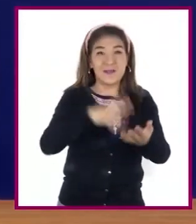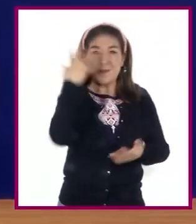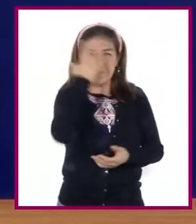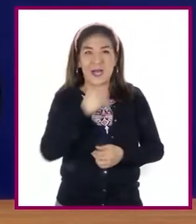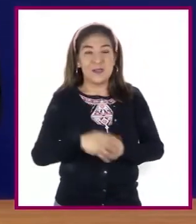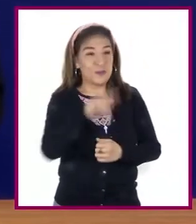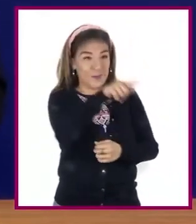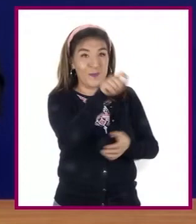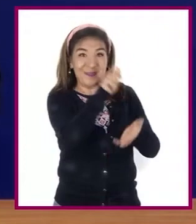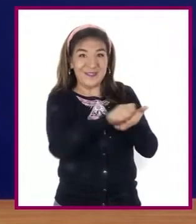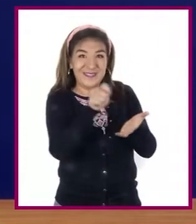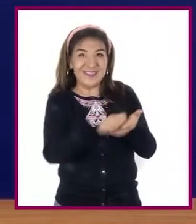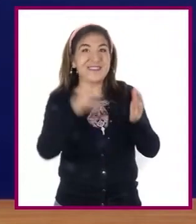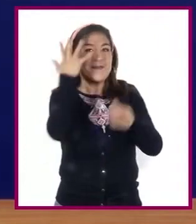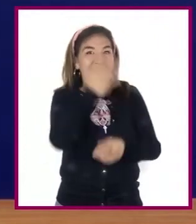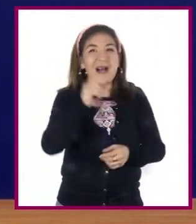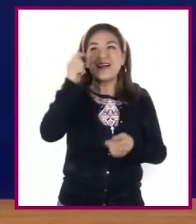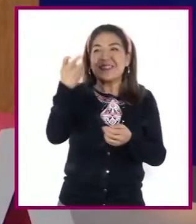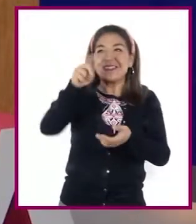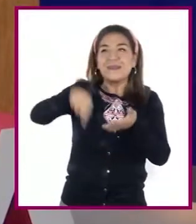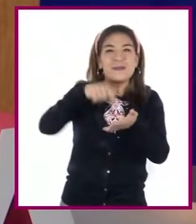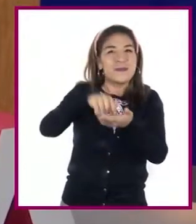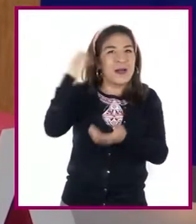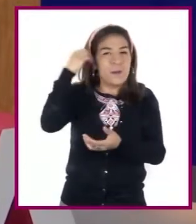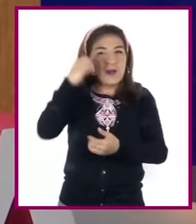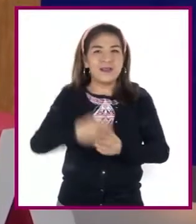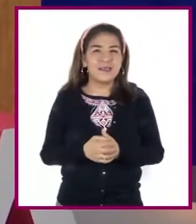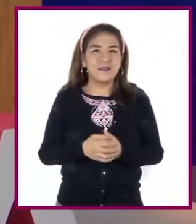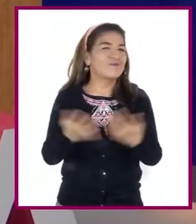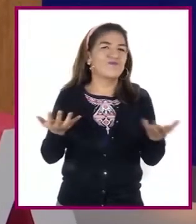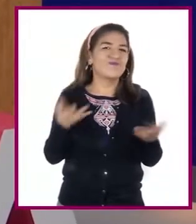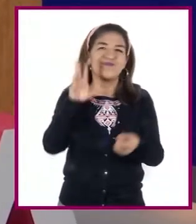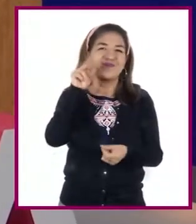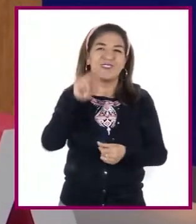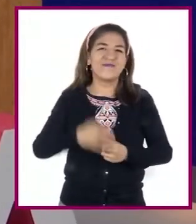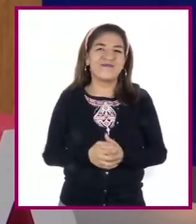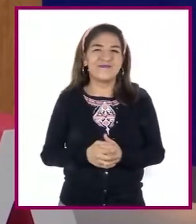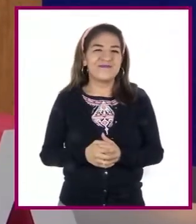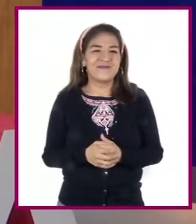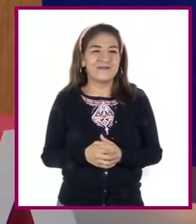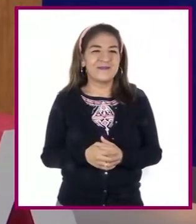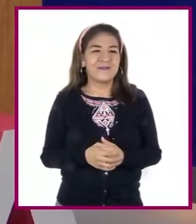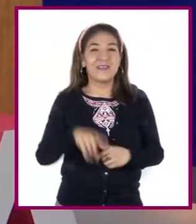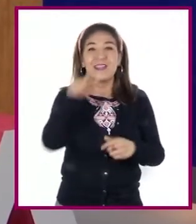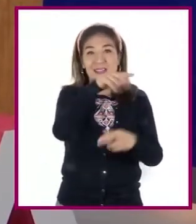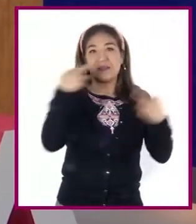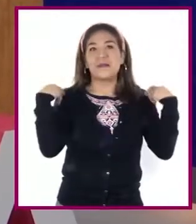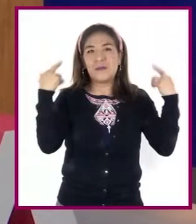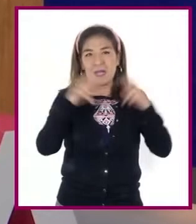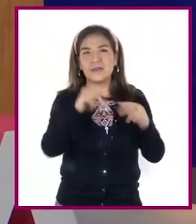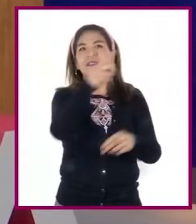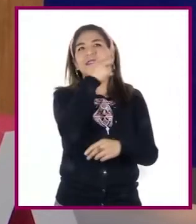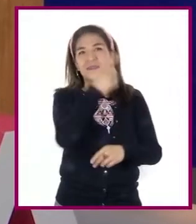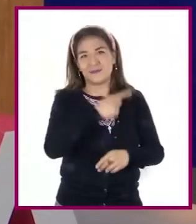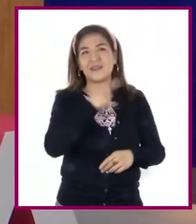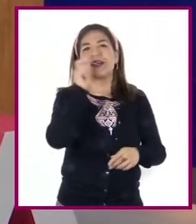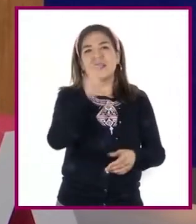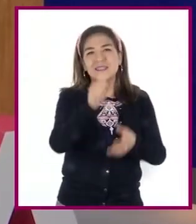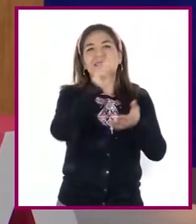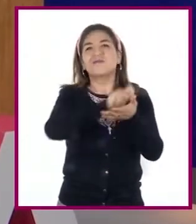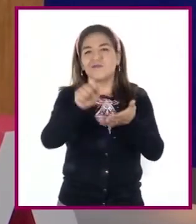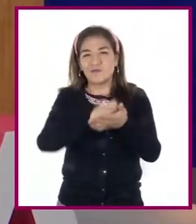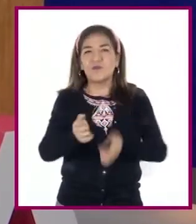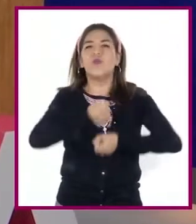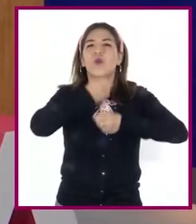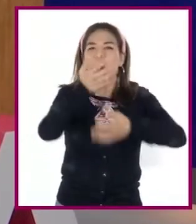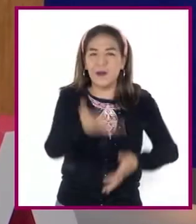nada inspirado en ese lugar? No, profesora, ni siquiera porque el profesor nos pedía que escribiéramos un poema